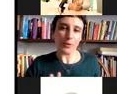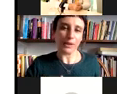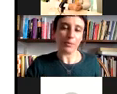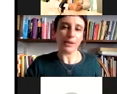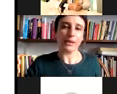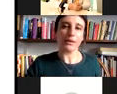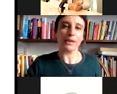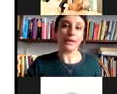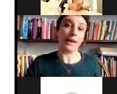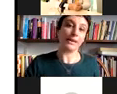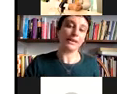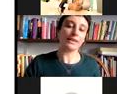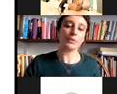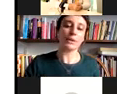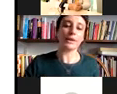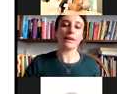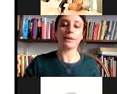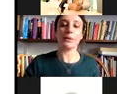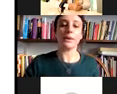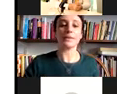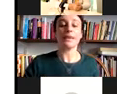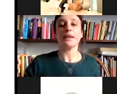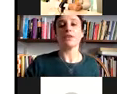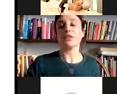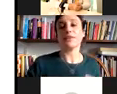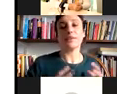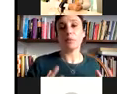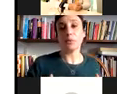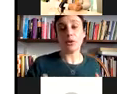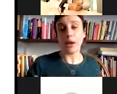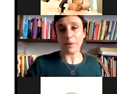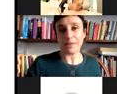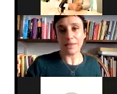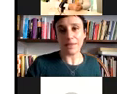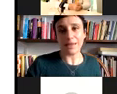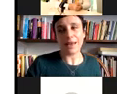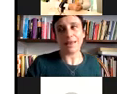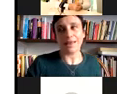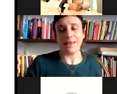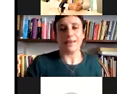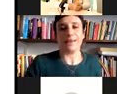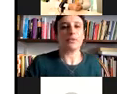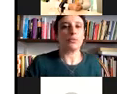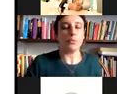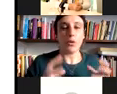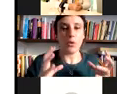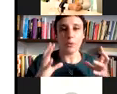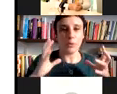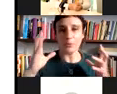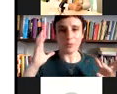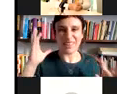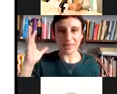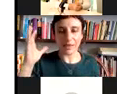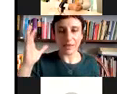adulto, porque también las niñeces suelen quedar excluidas. Entonces este mundo capacitista en realidad es un